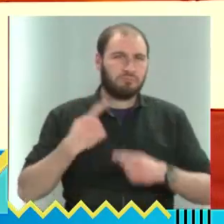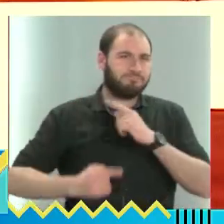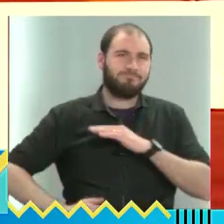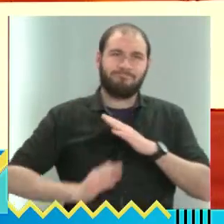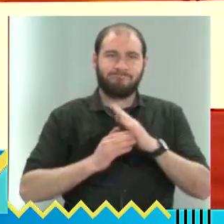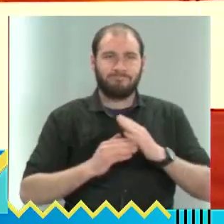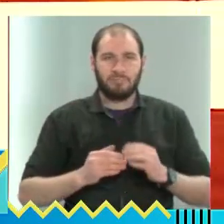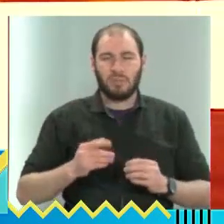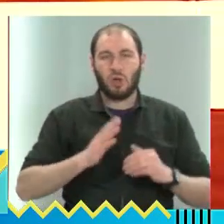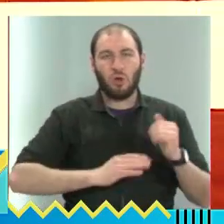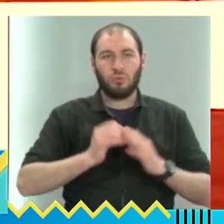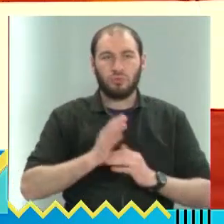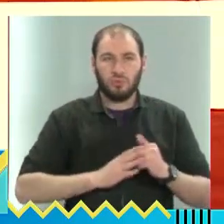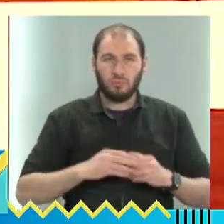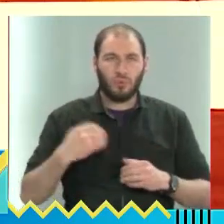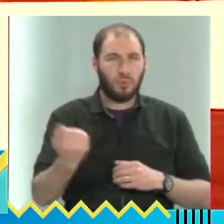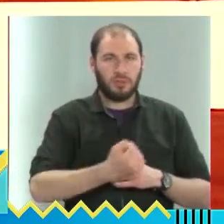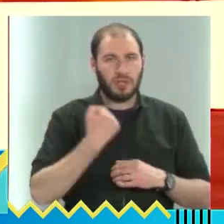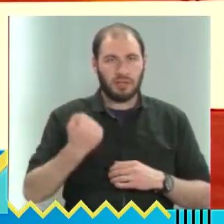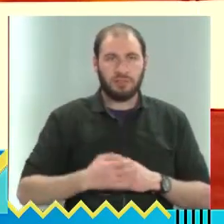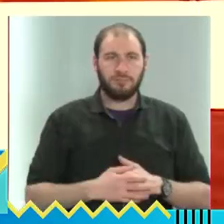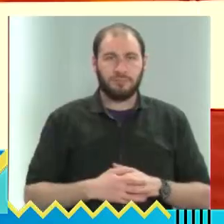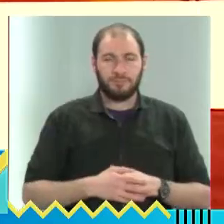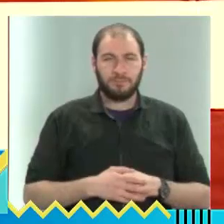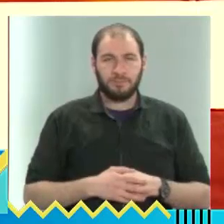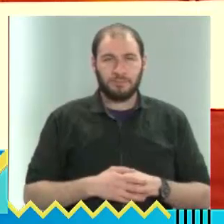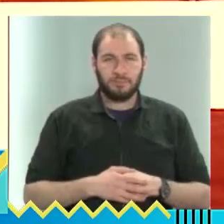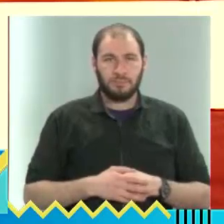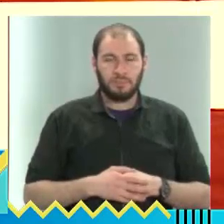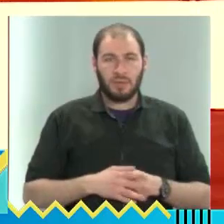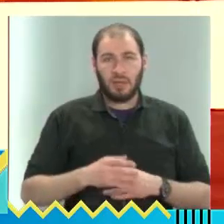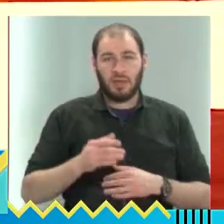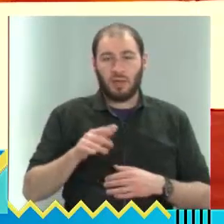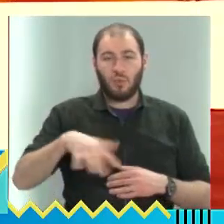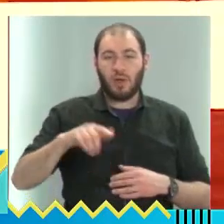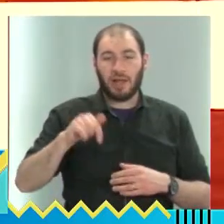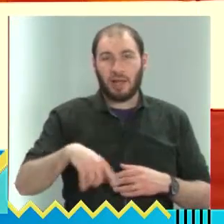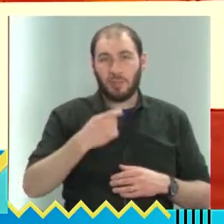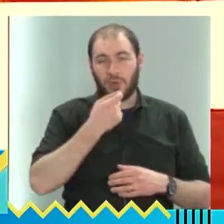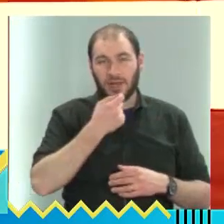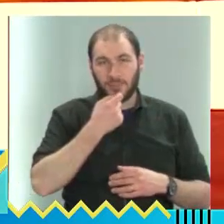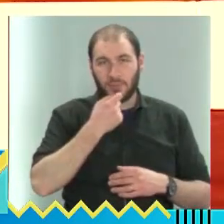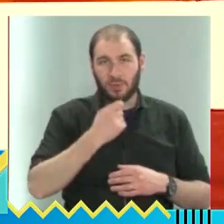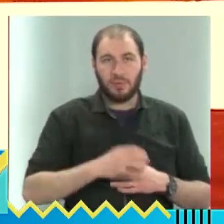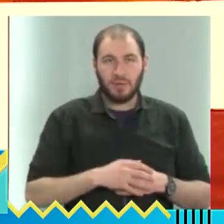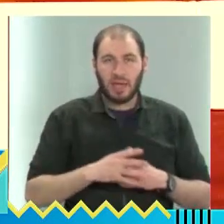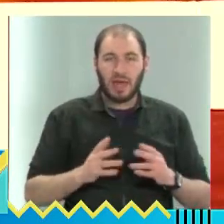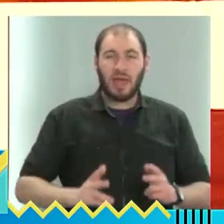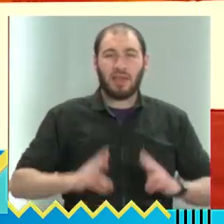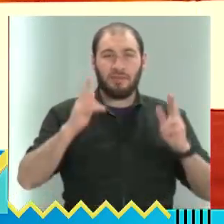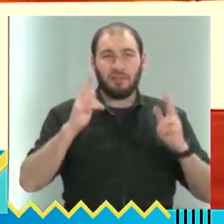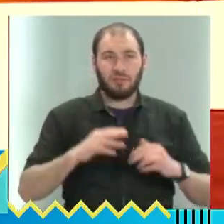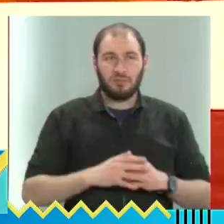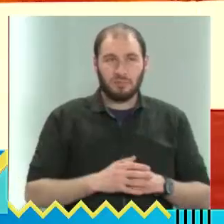históricamente hemos tenido obras muy relevantes en nuestro medio, como puede ser el